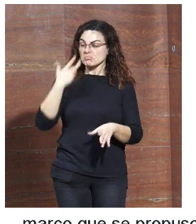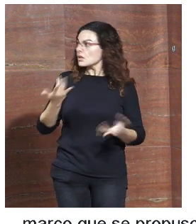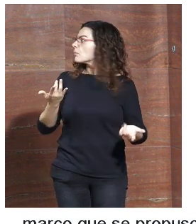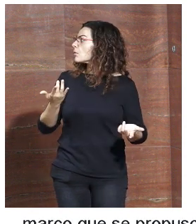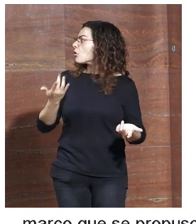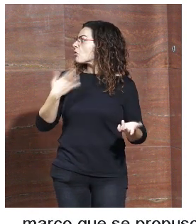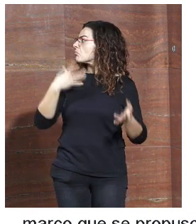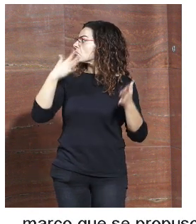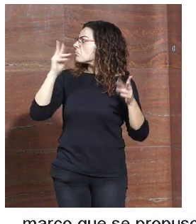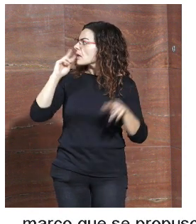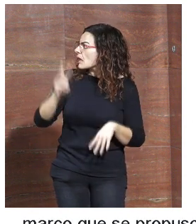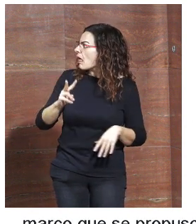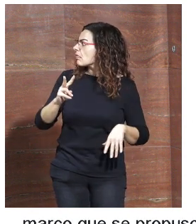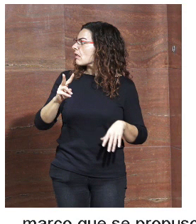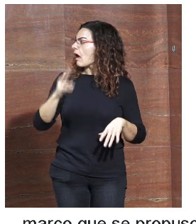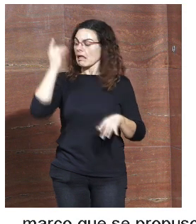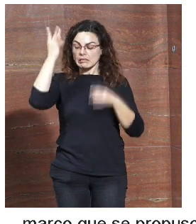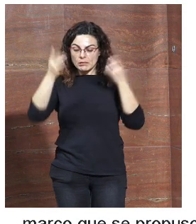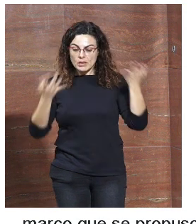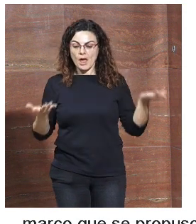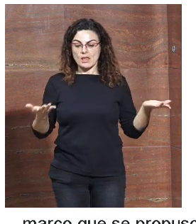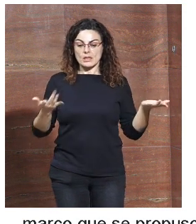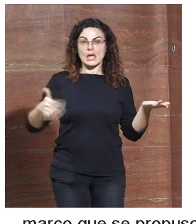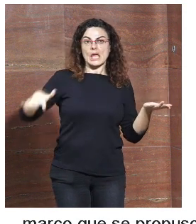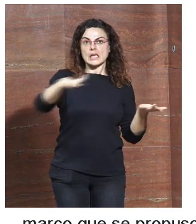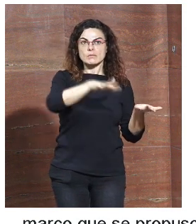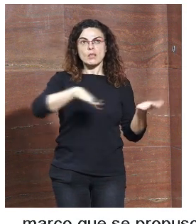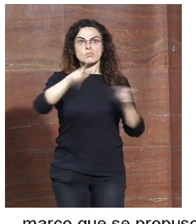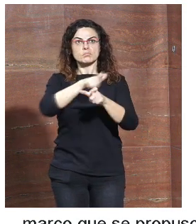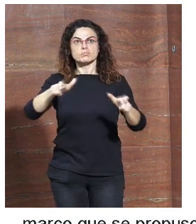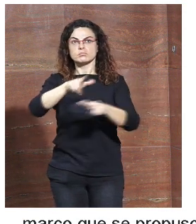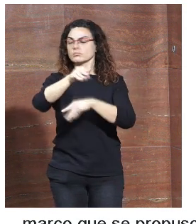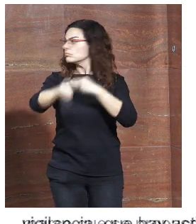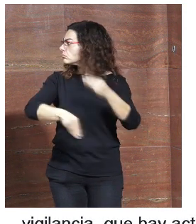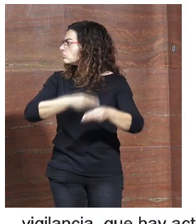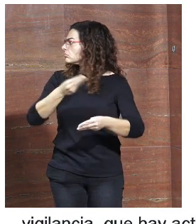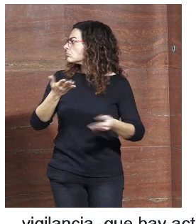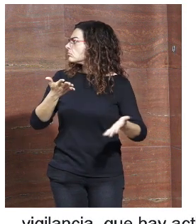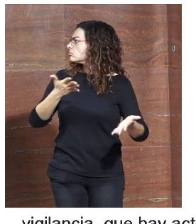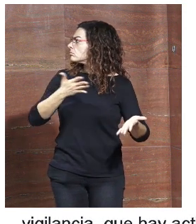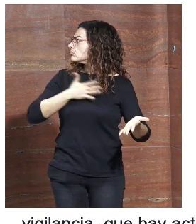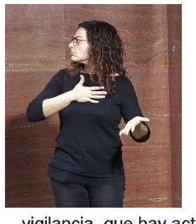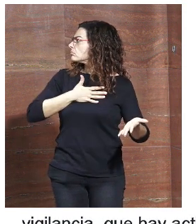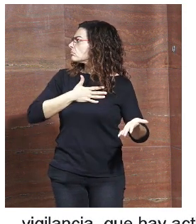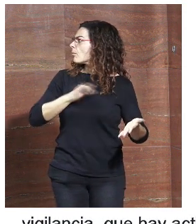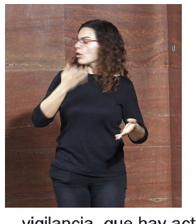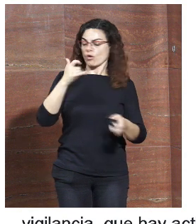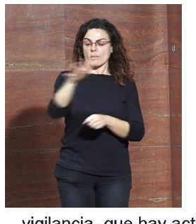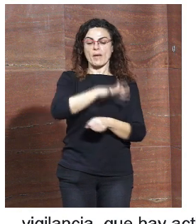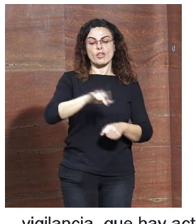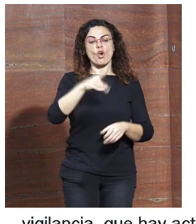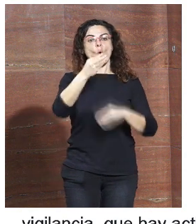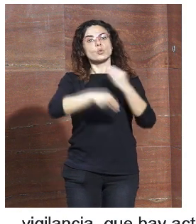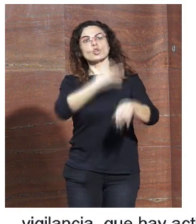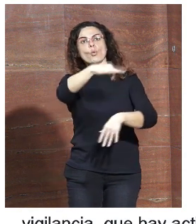estar de repente cerrados, sin gente, que pueda orientarme, que sea accesible la rotulación, que sea comprensible,